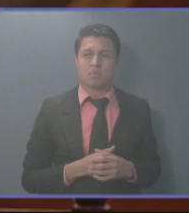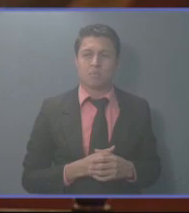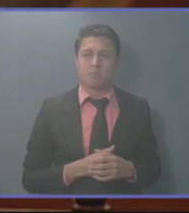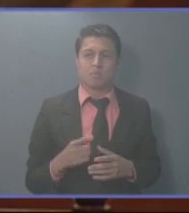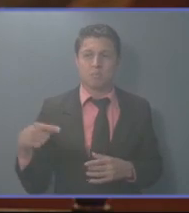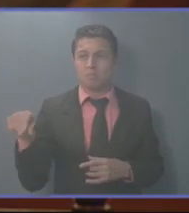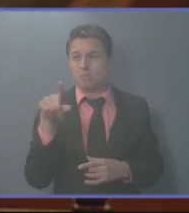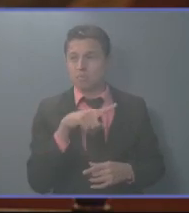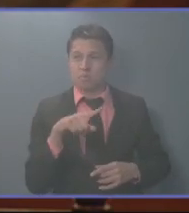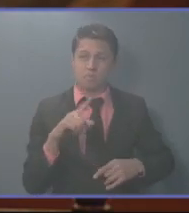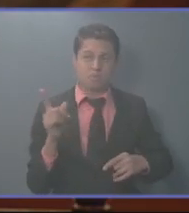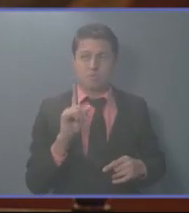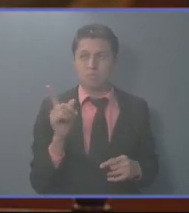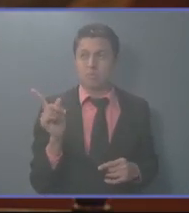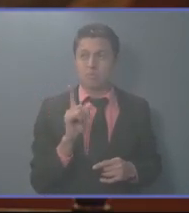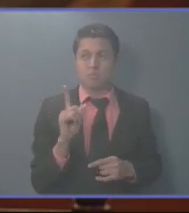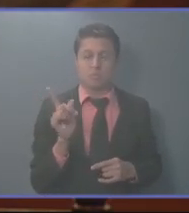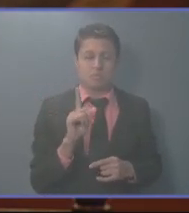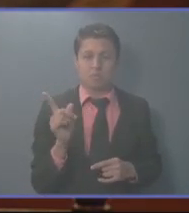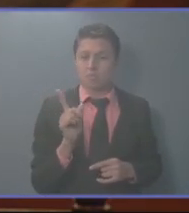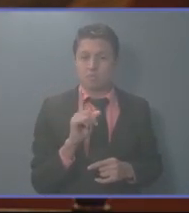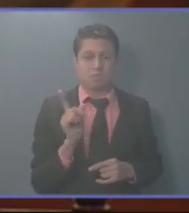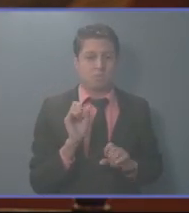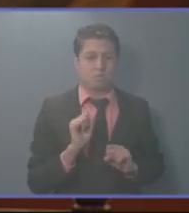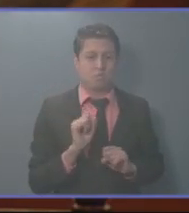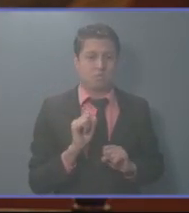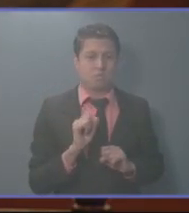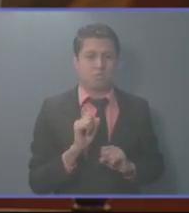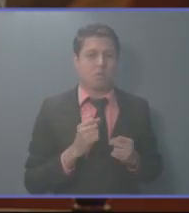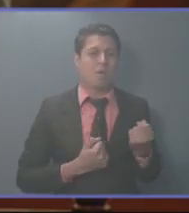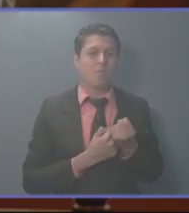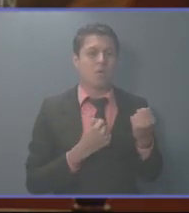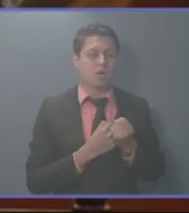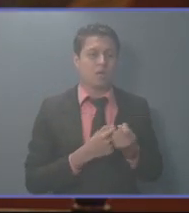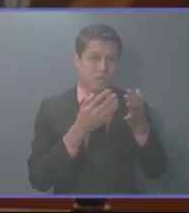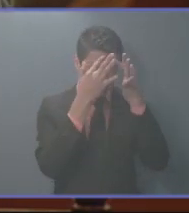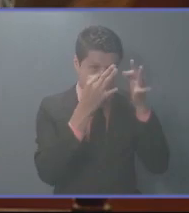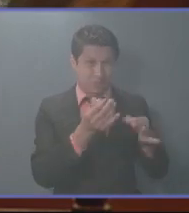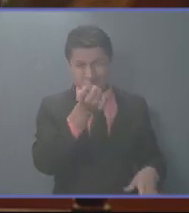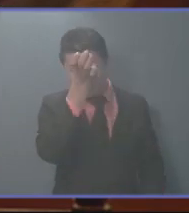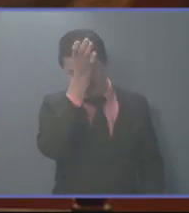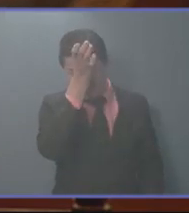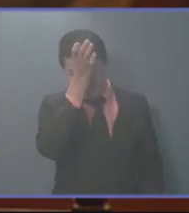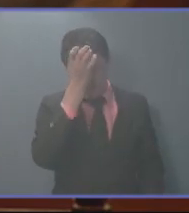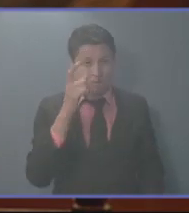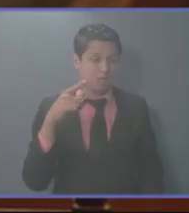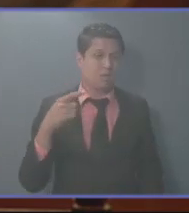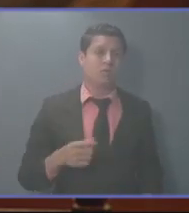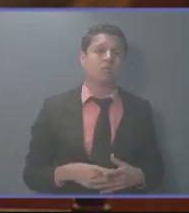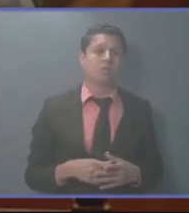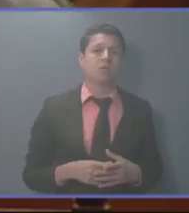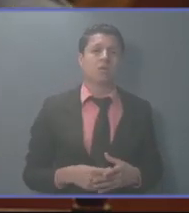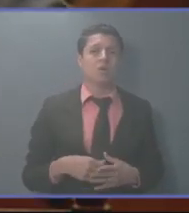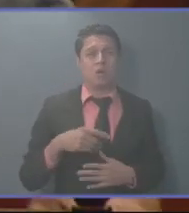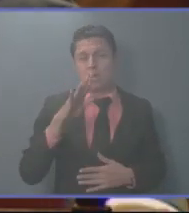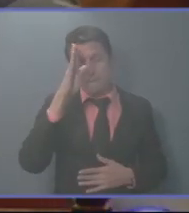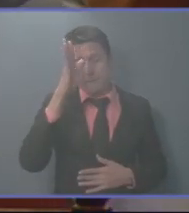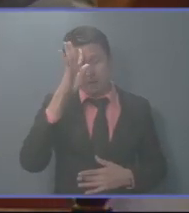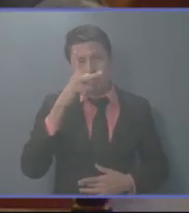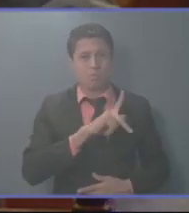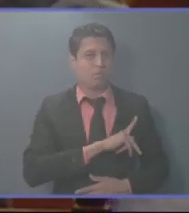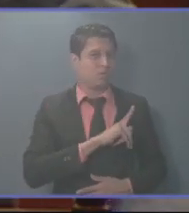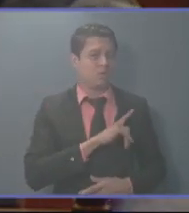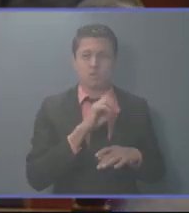Ustedes no están para complacer o respaldar delirios personales.